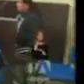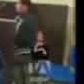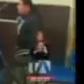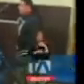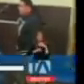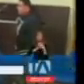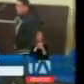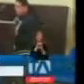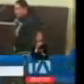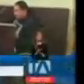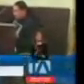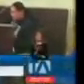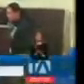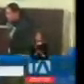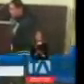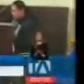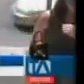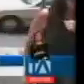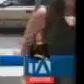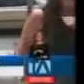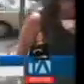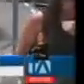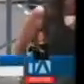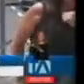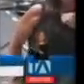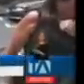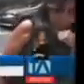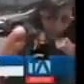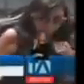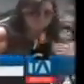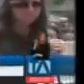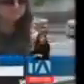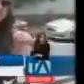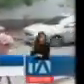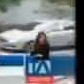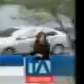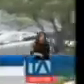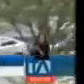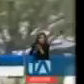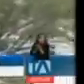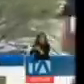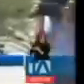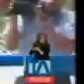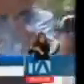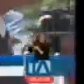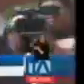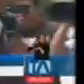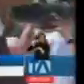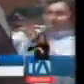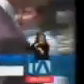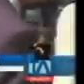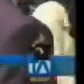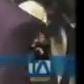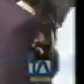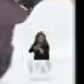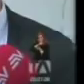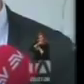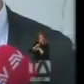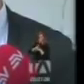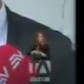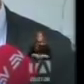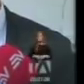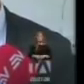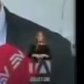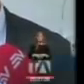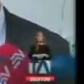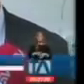todas las pruebas para demostrar que Benavides no tiene la probidad notoria que requiere el cargo de fiscal general. El